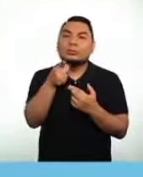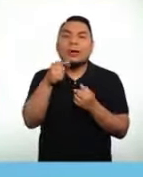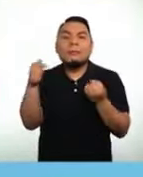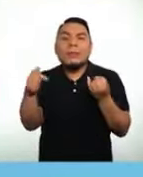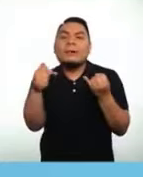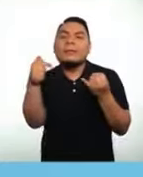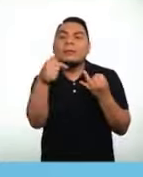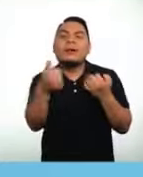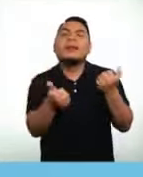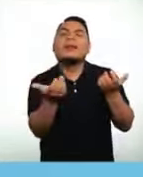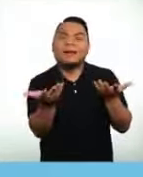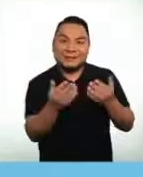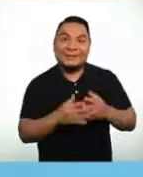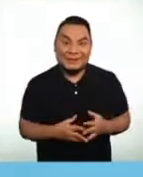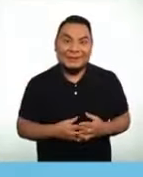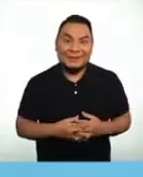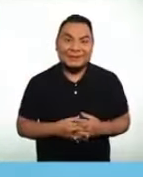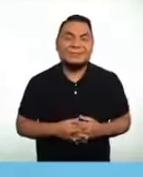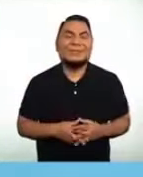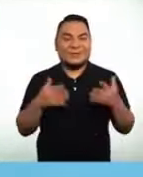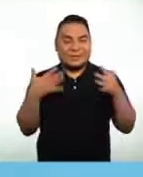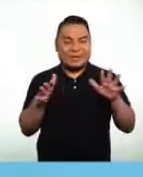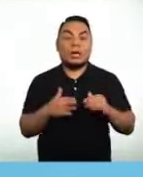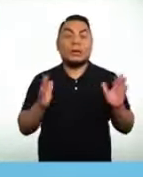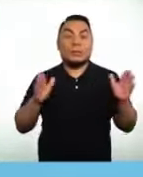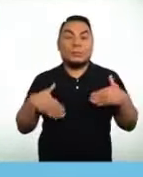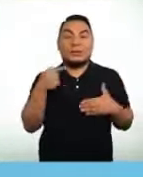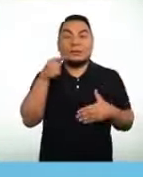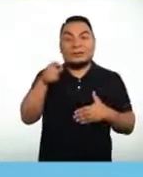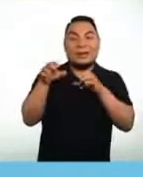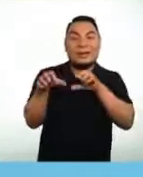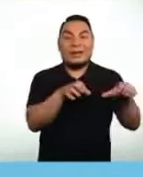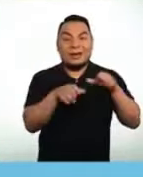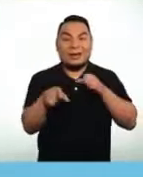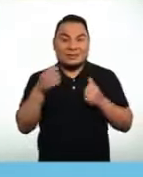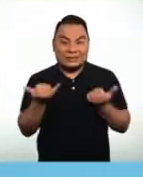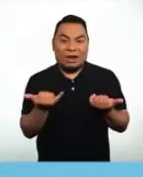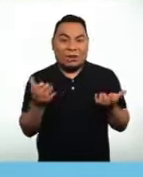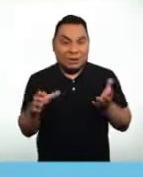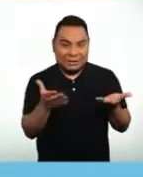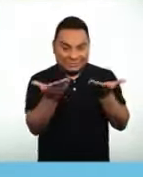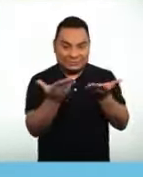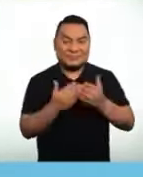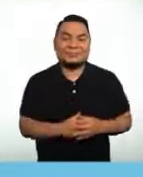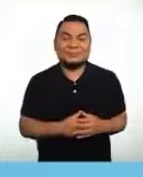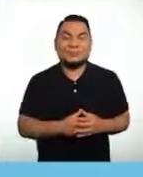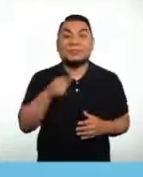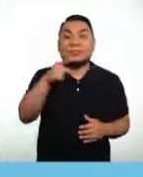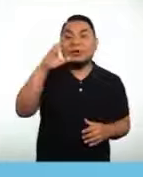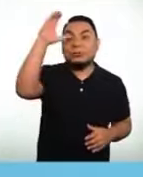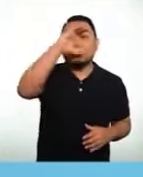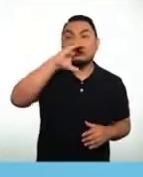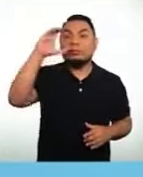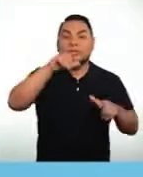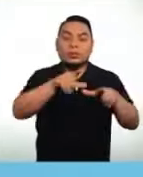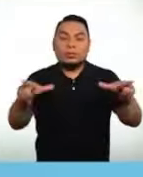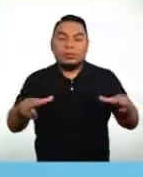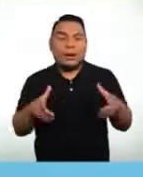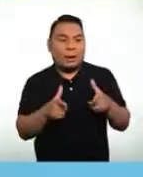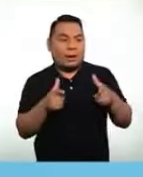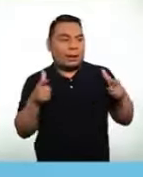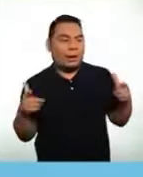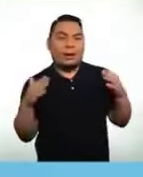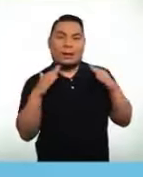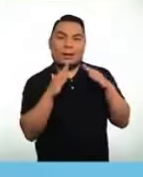respuesta dándole opciones. Ahora sí, podemos pasar a desarrollar la actividad. Busquen un